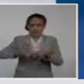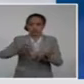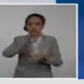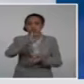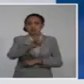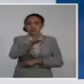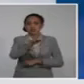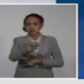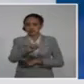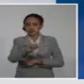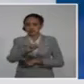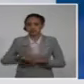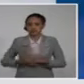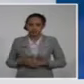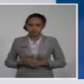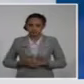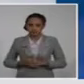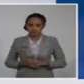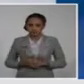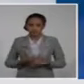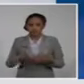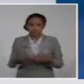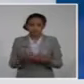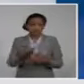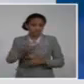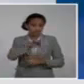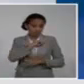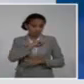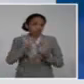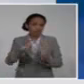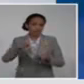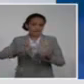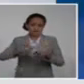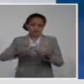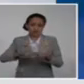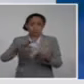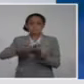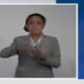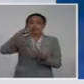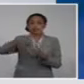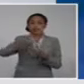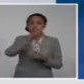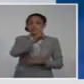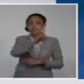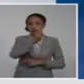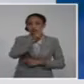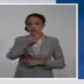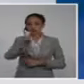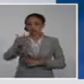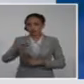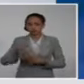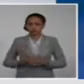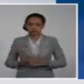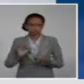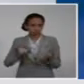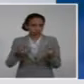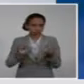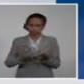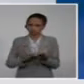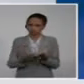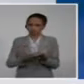616 en el día de ayer. Matanzas 122, no se logra el control de la